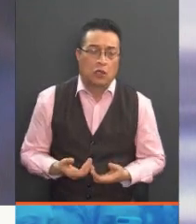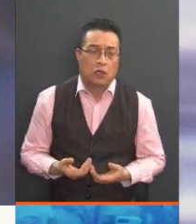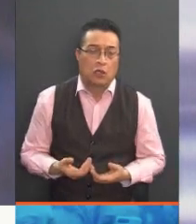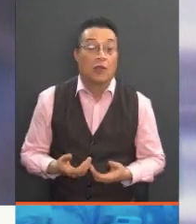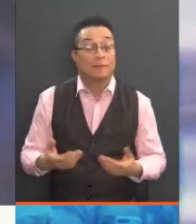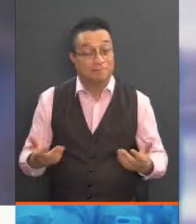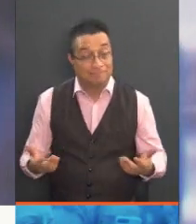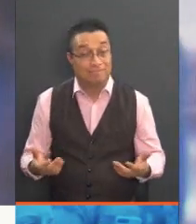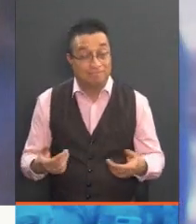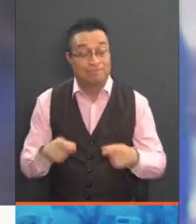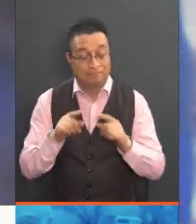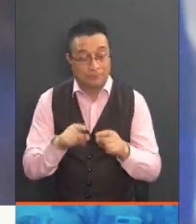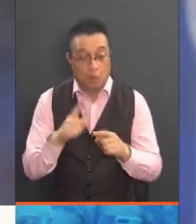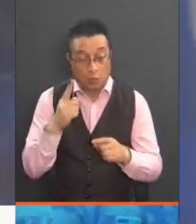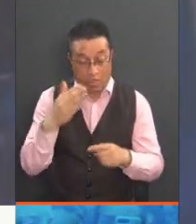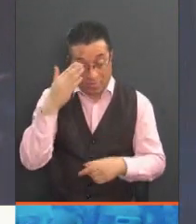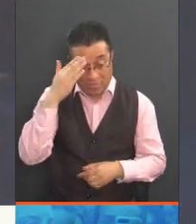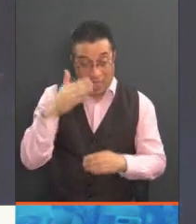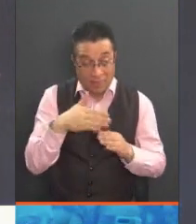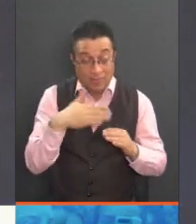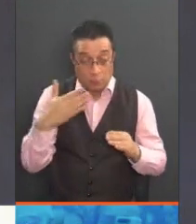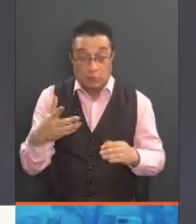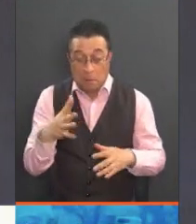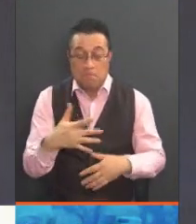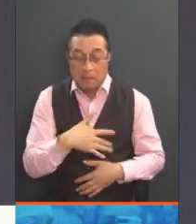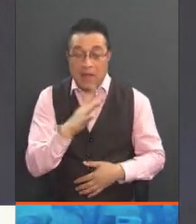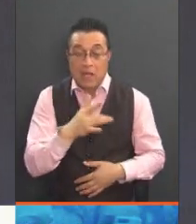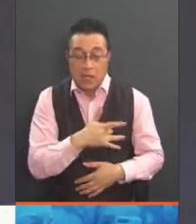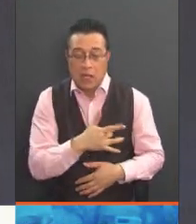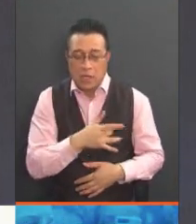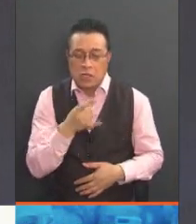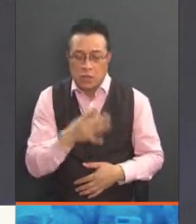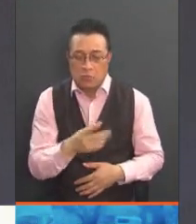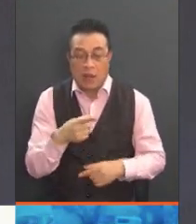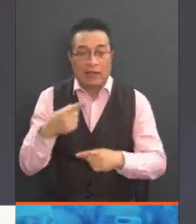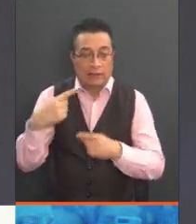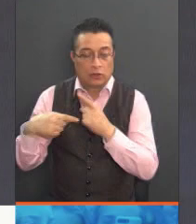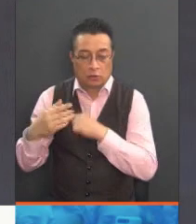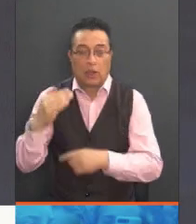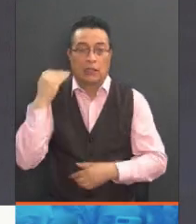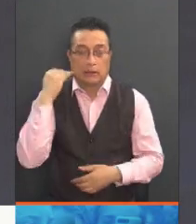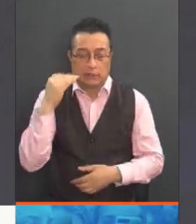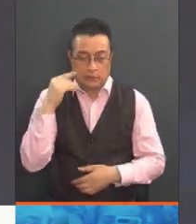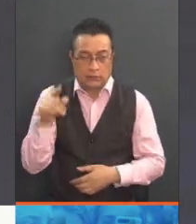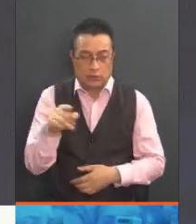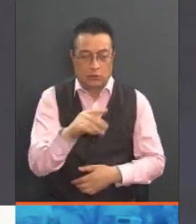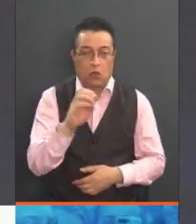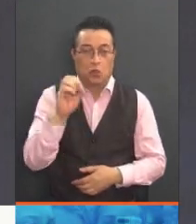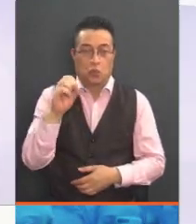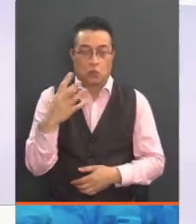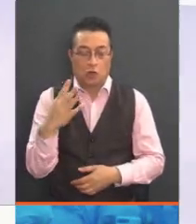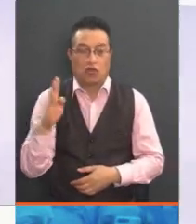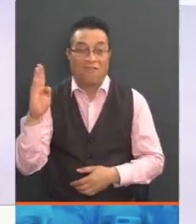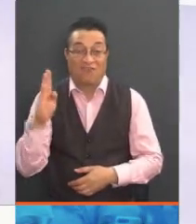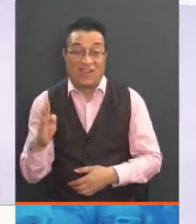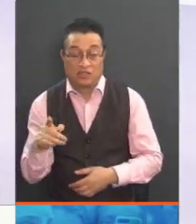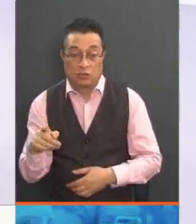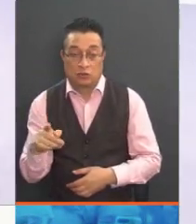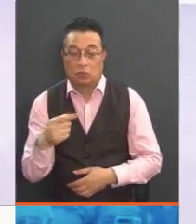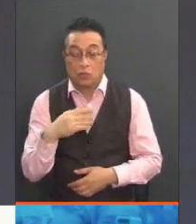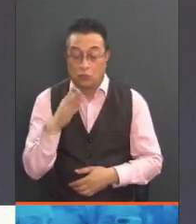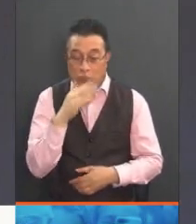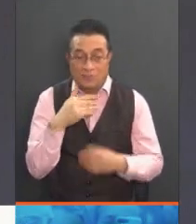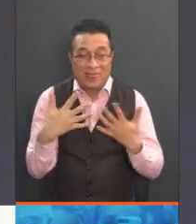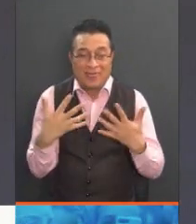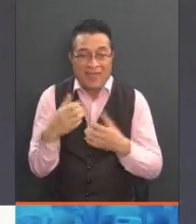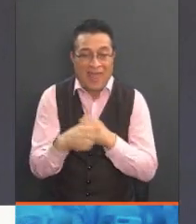hoy, el día después, lo que más duele son las historias. Unos muchachos de cuarto grado ni siquiera tenían 10 años. Sí.